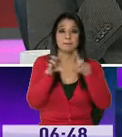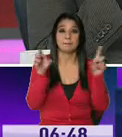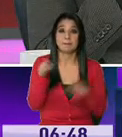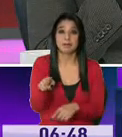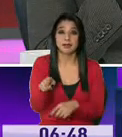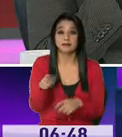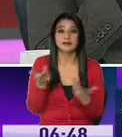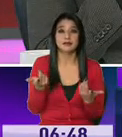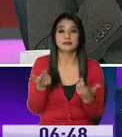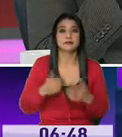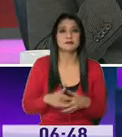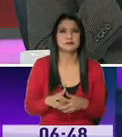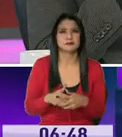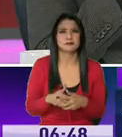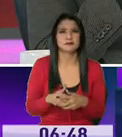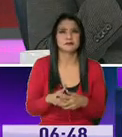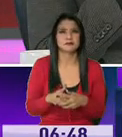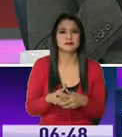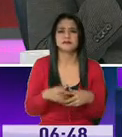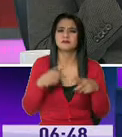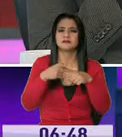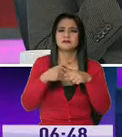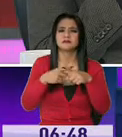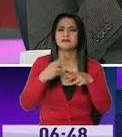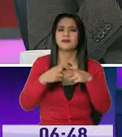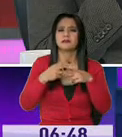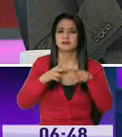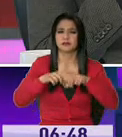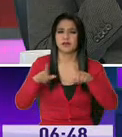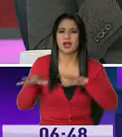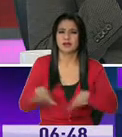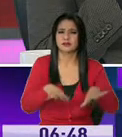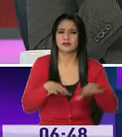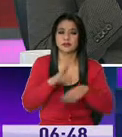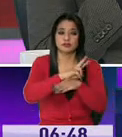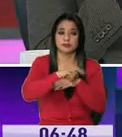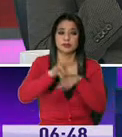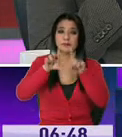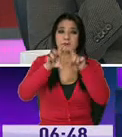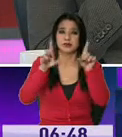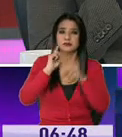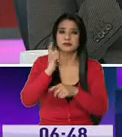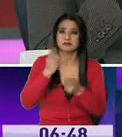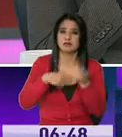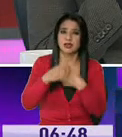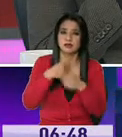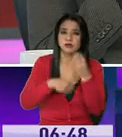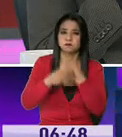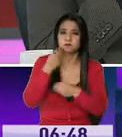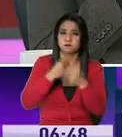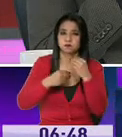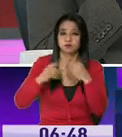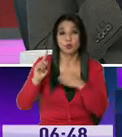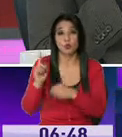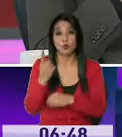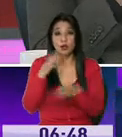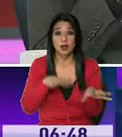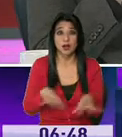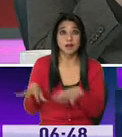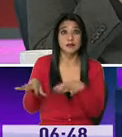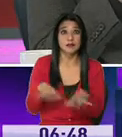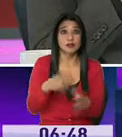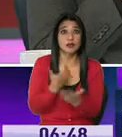compañía que ganó, pero, sin embargo, no presentaba todos los ítems. Lo que sí nos llamó la atención es que no existían precios bases,